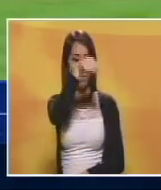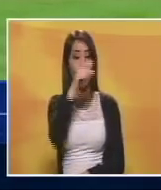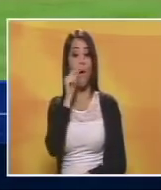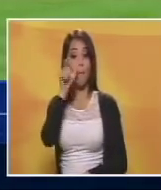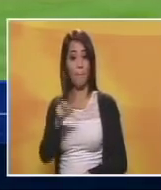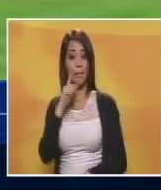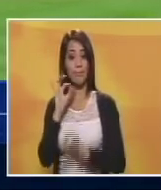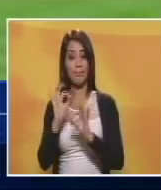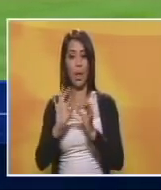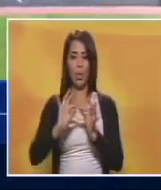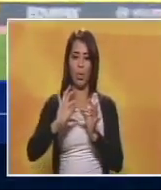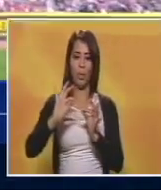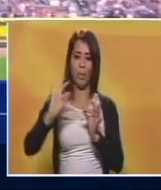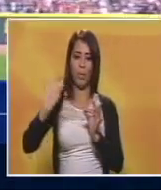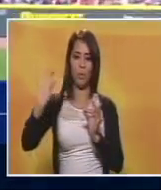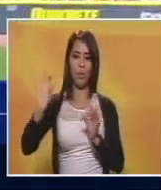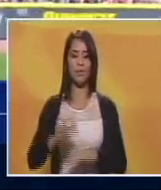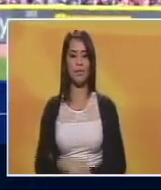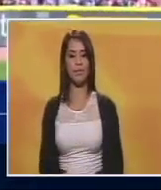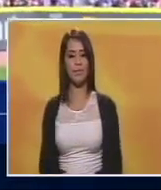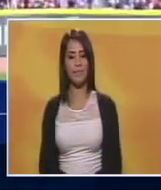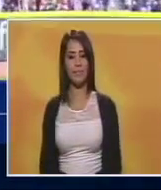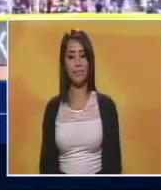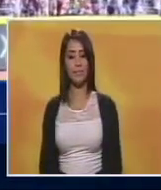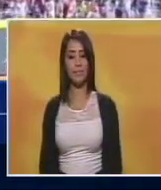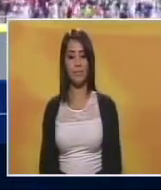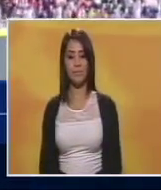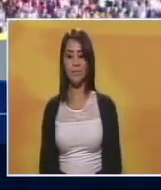José Peraza falló en 4 visitas al plato.